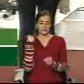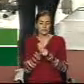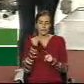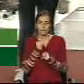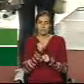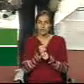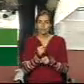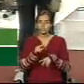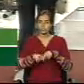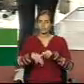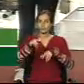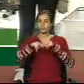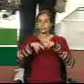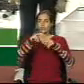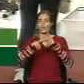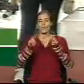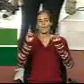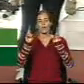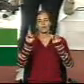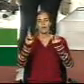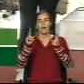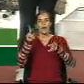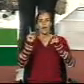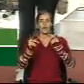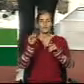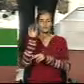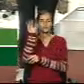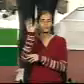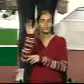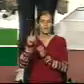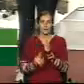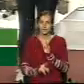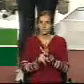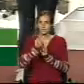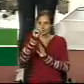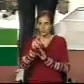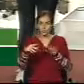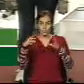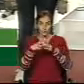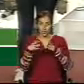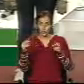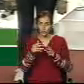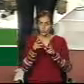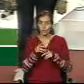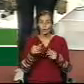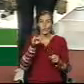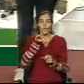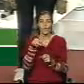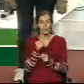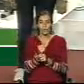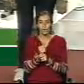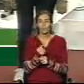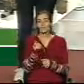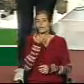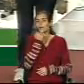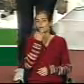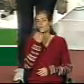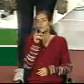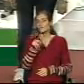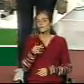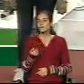en construcción y esperamos que en algún momento, en el desarrollo de toda esta faena, de todo este trabajo